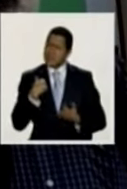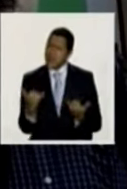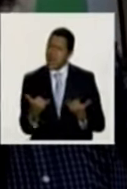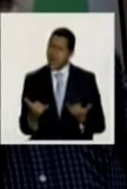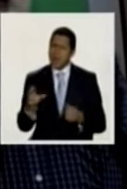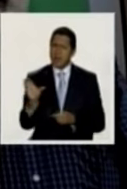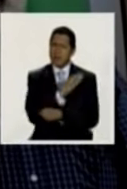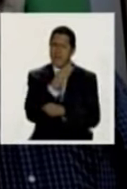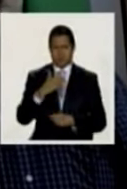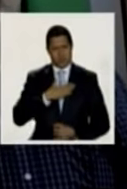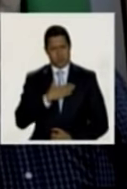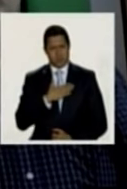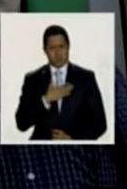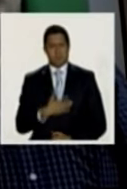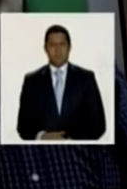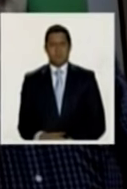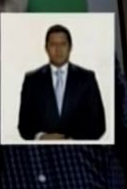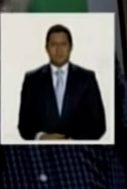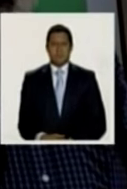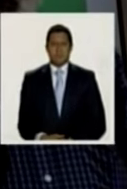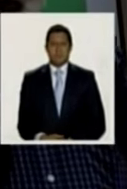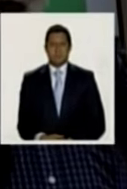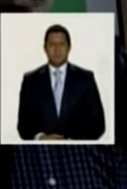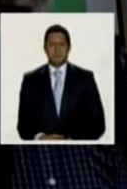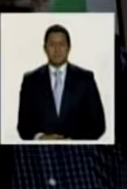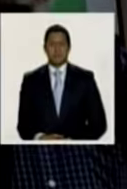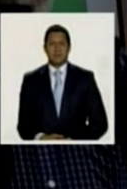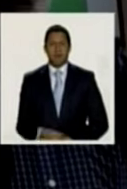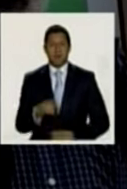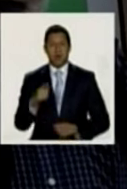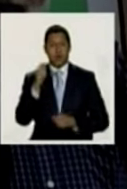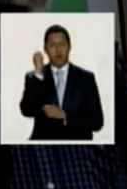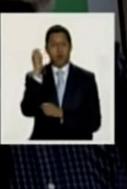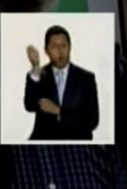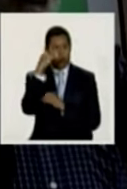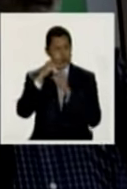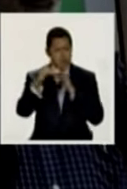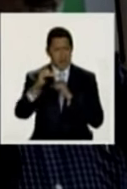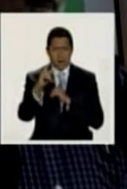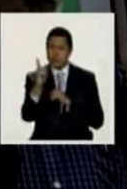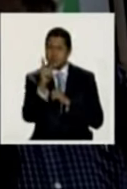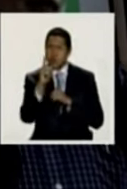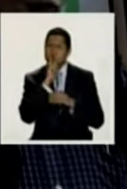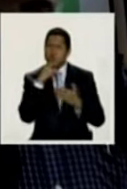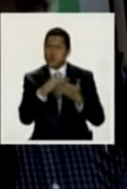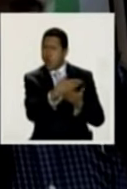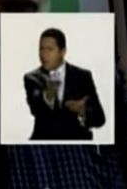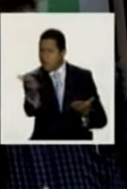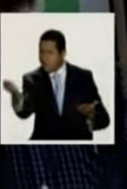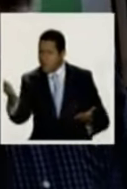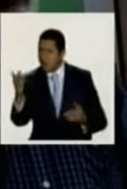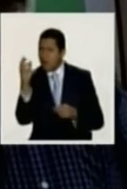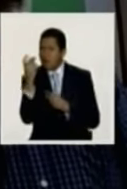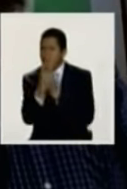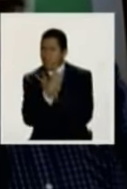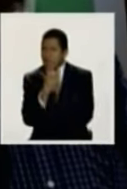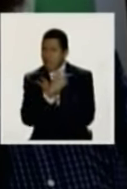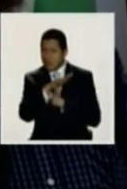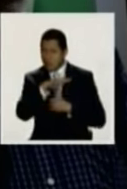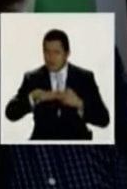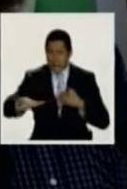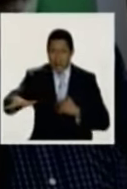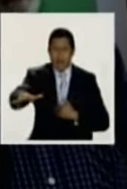ahora, aquí cantó Cantaclaro. Que es cuando los llaneros le dicen, mire, no ande regando su nombre por ahí, porque los espantos de la